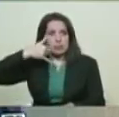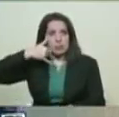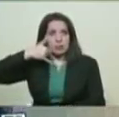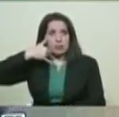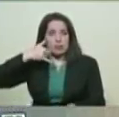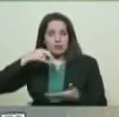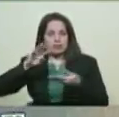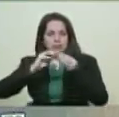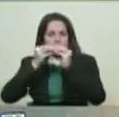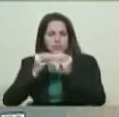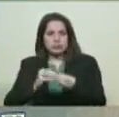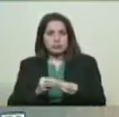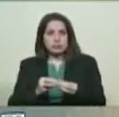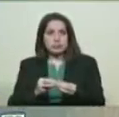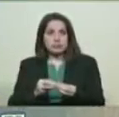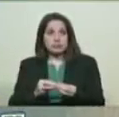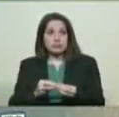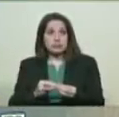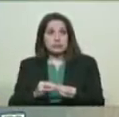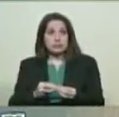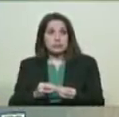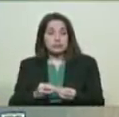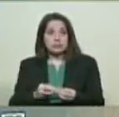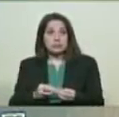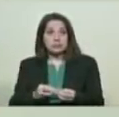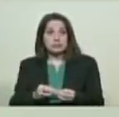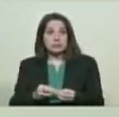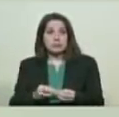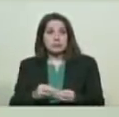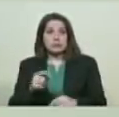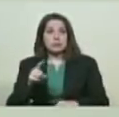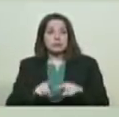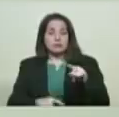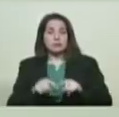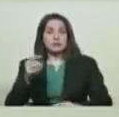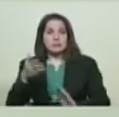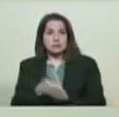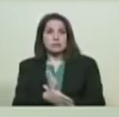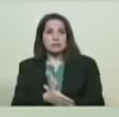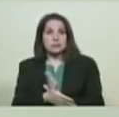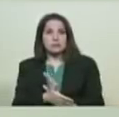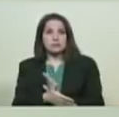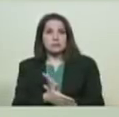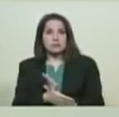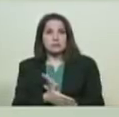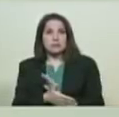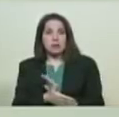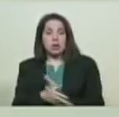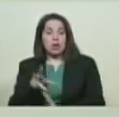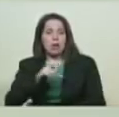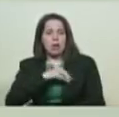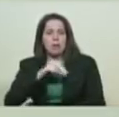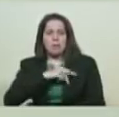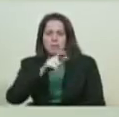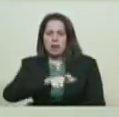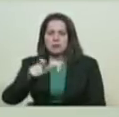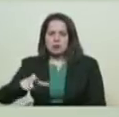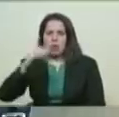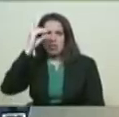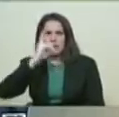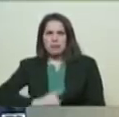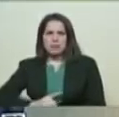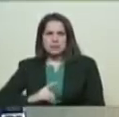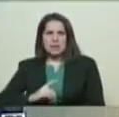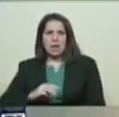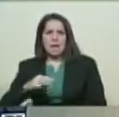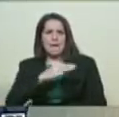teléfono. Para parto humanizado, para las personas con alguna discapacidad, la misión